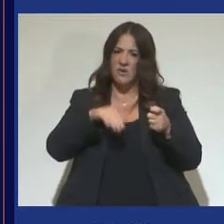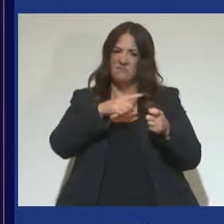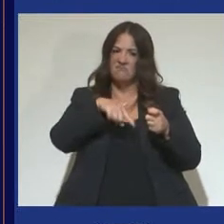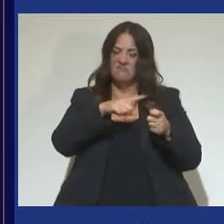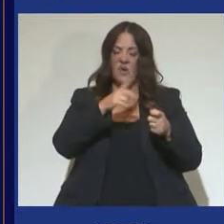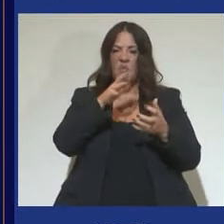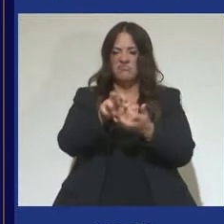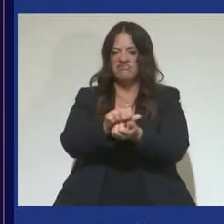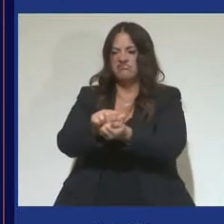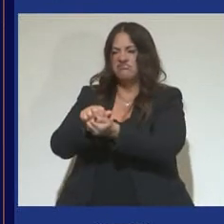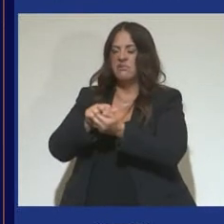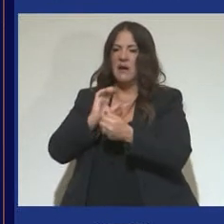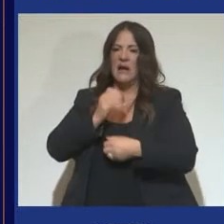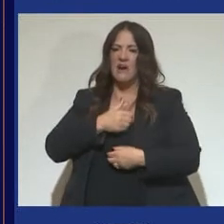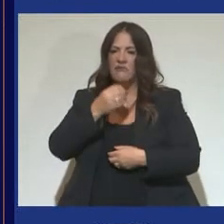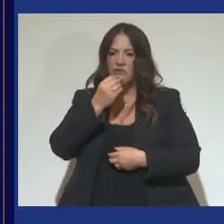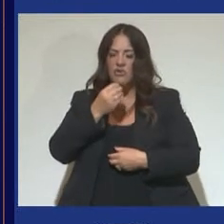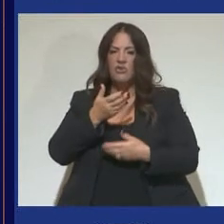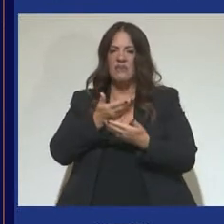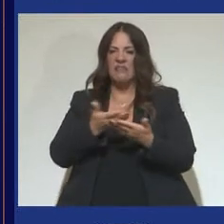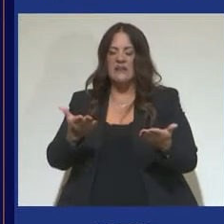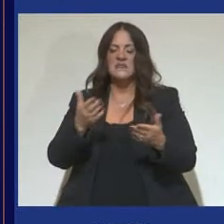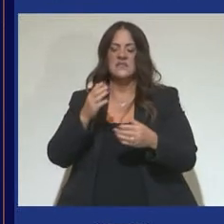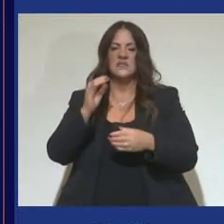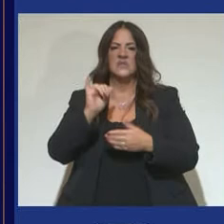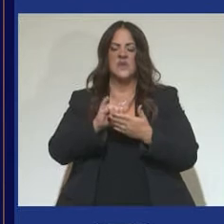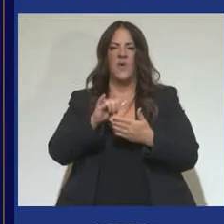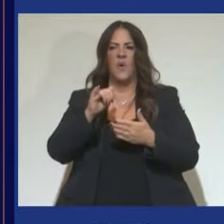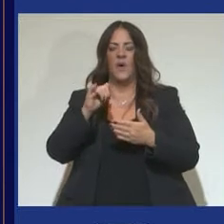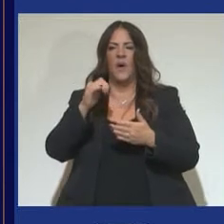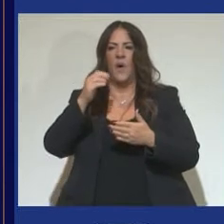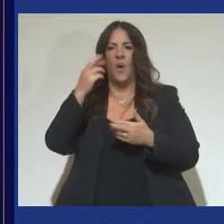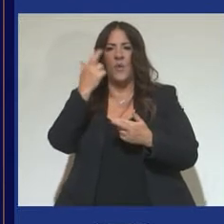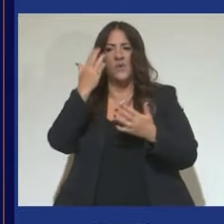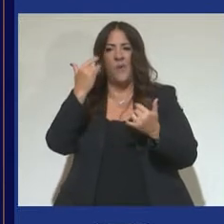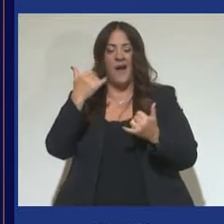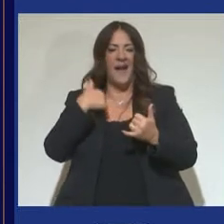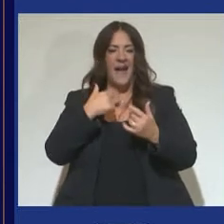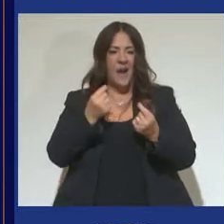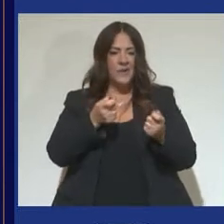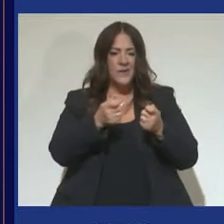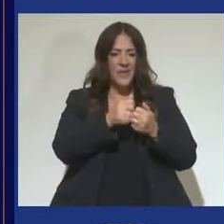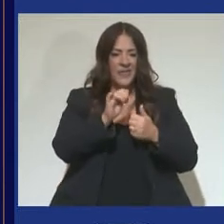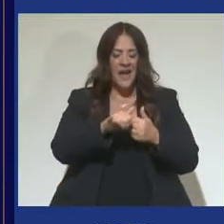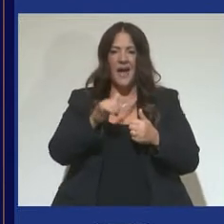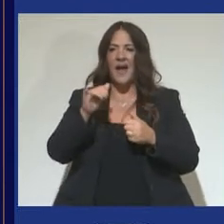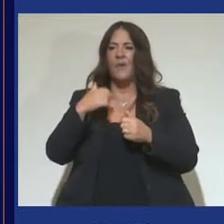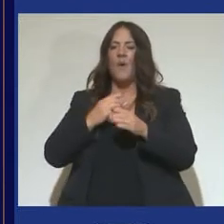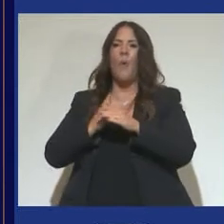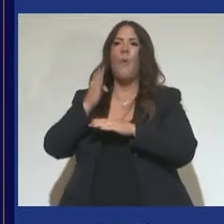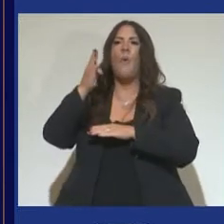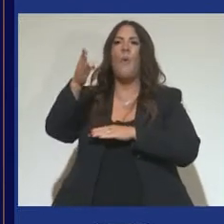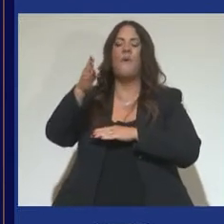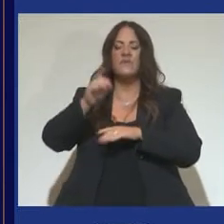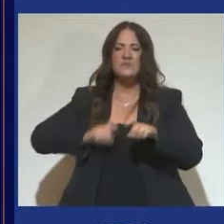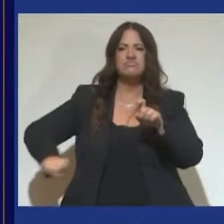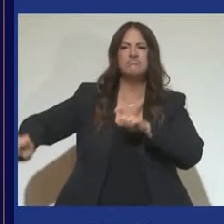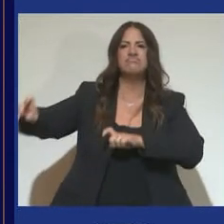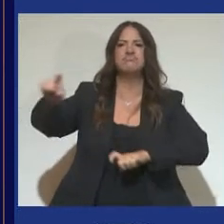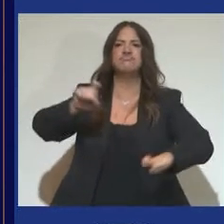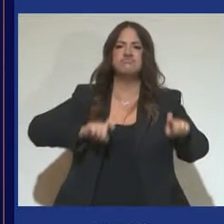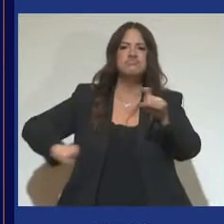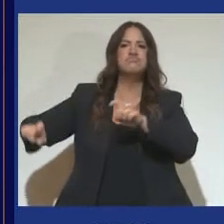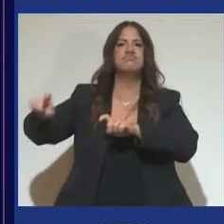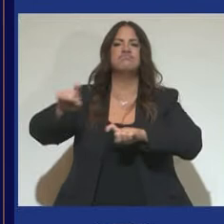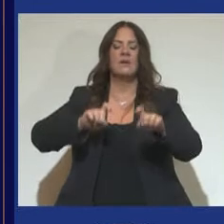cualquier sobre uso o uso exagerado de pesticidas también será investigado